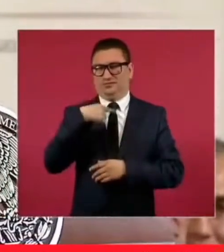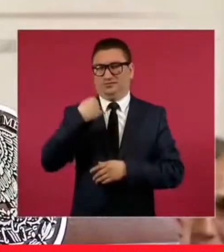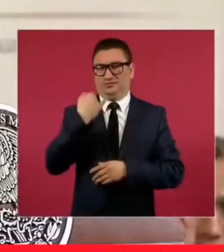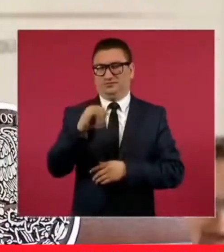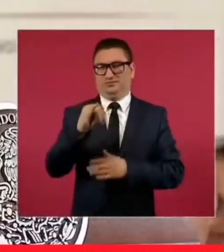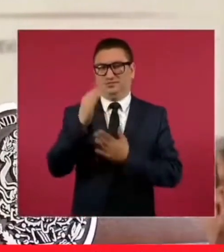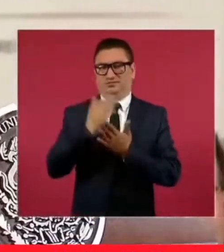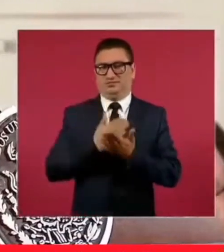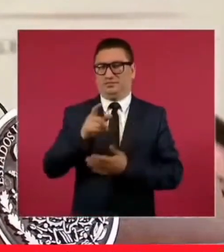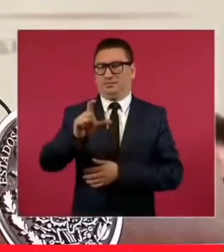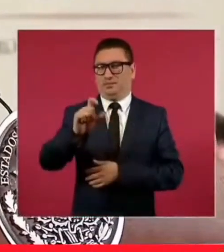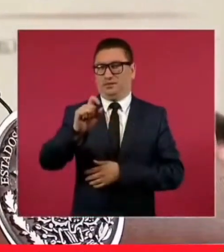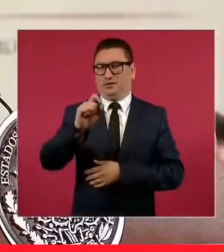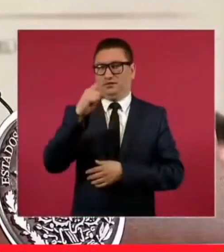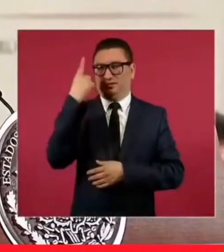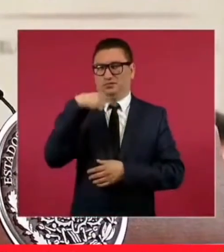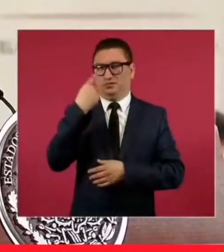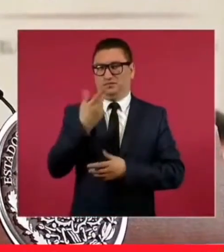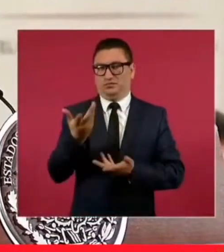20.